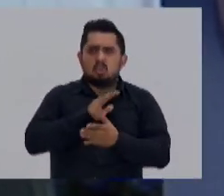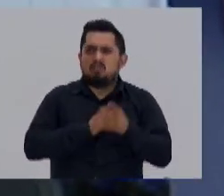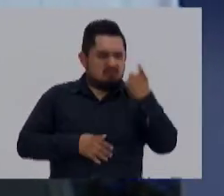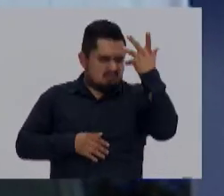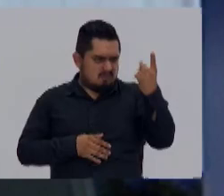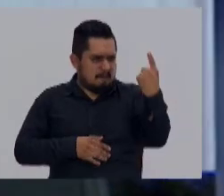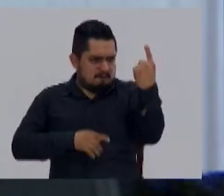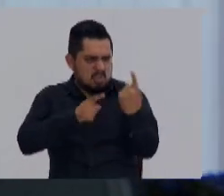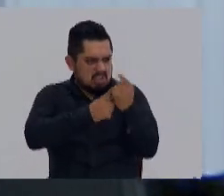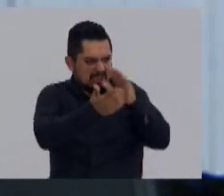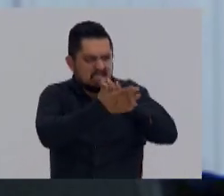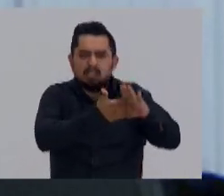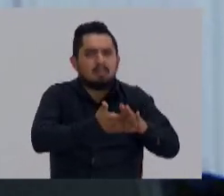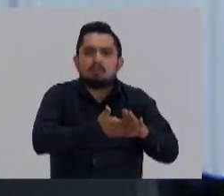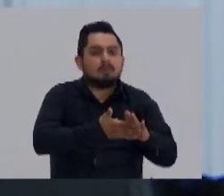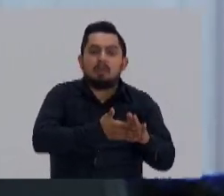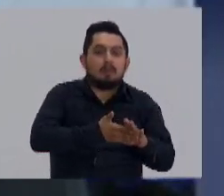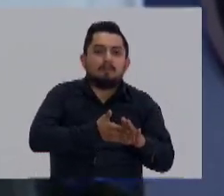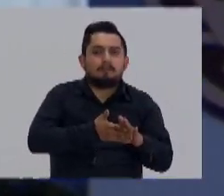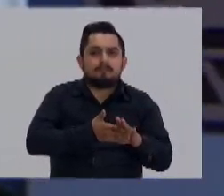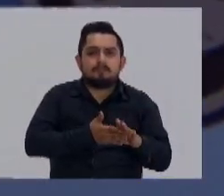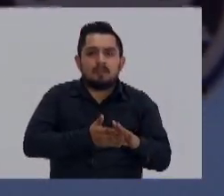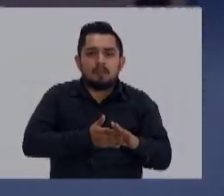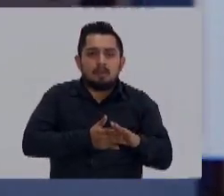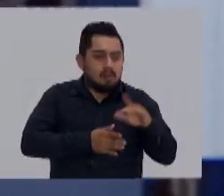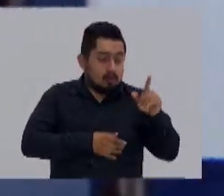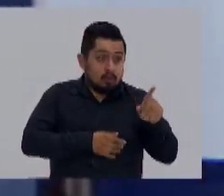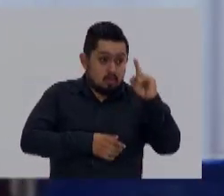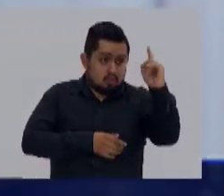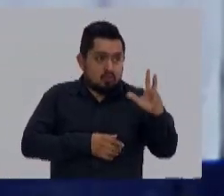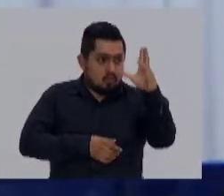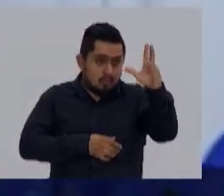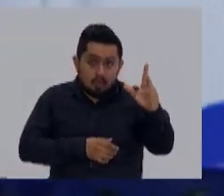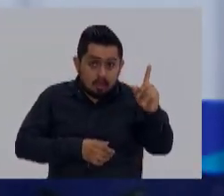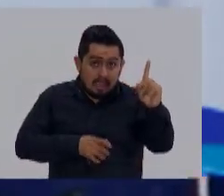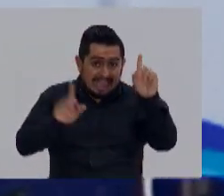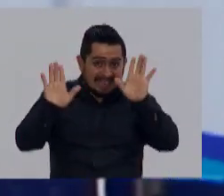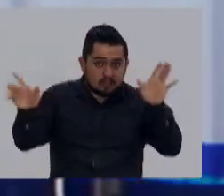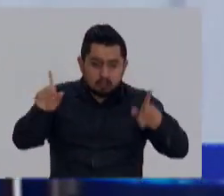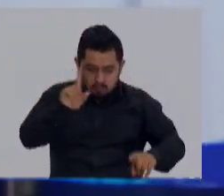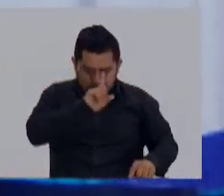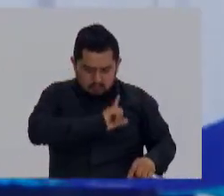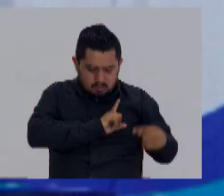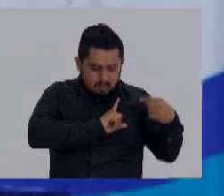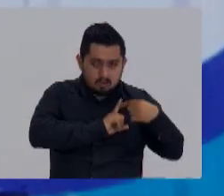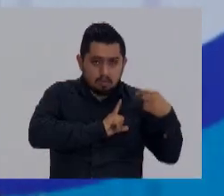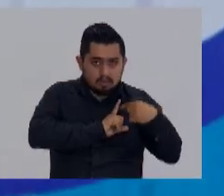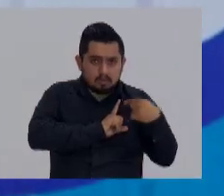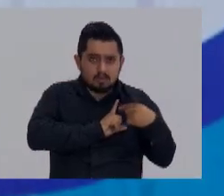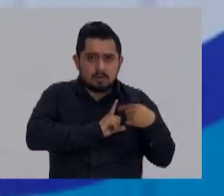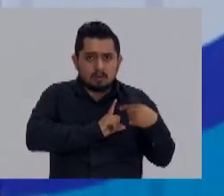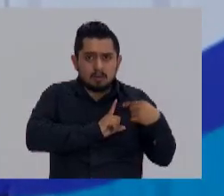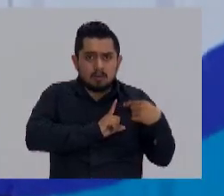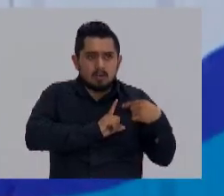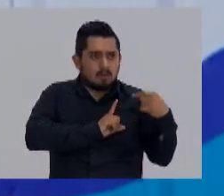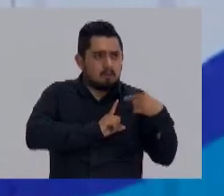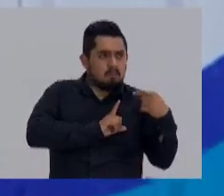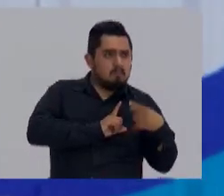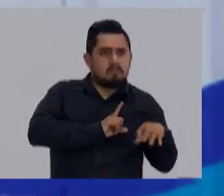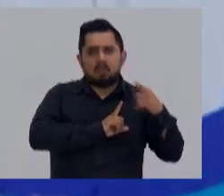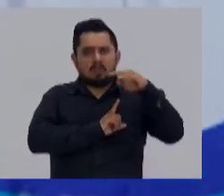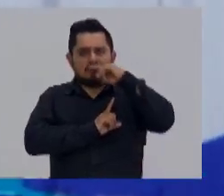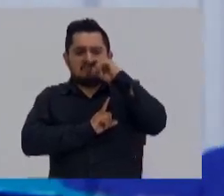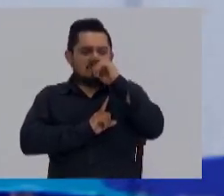puritanos. No. Si tienes a Cristo en tu corazón, puedes caminar como esos superhéroes. ¿Y qué hacen